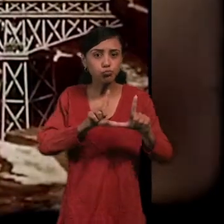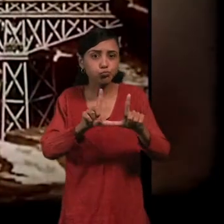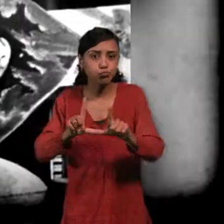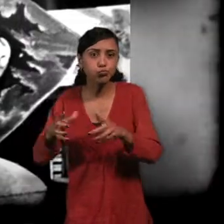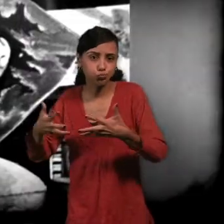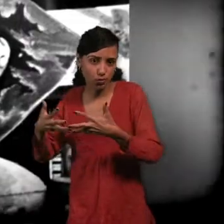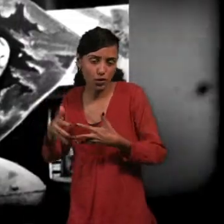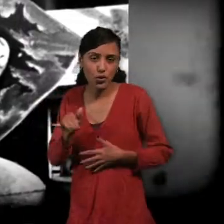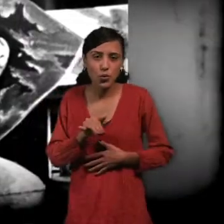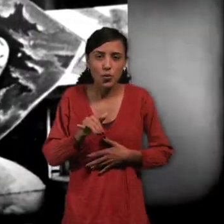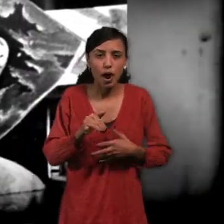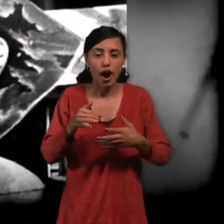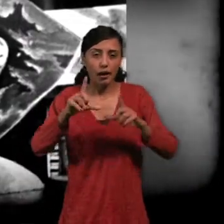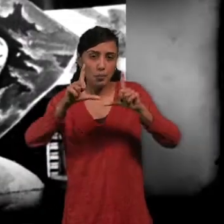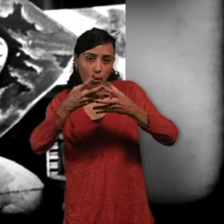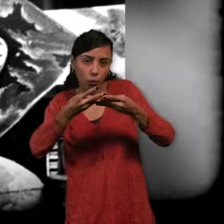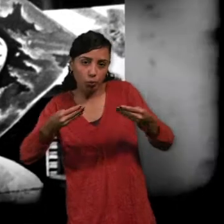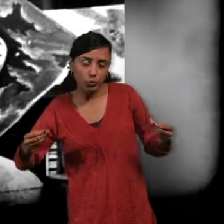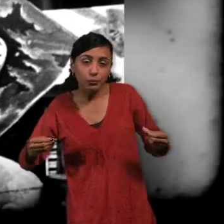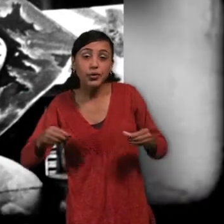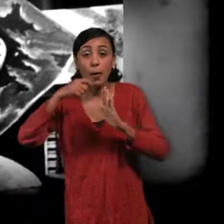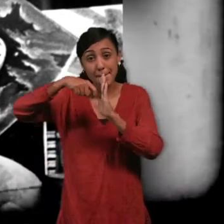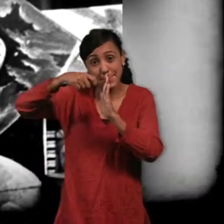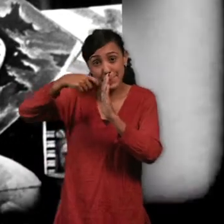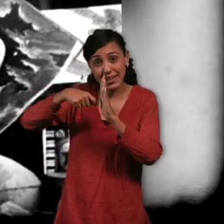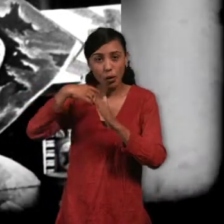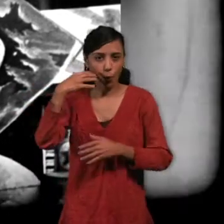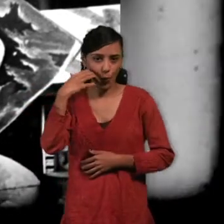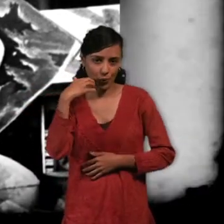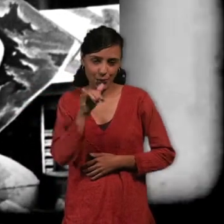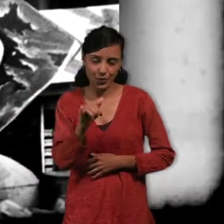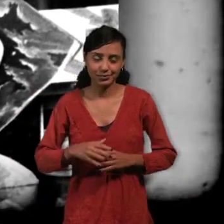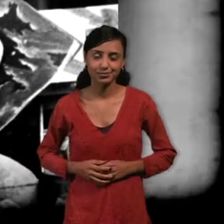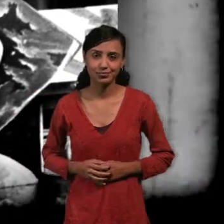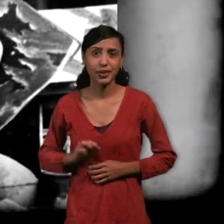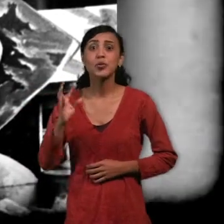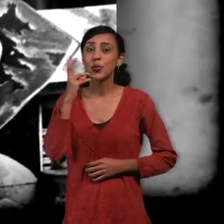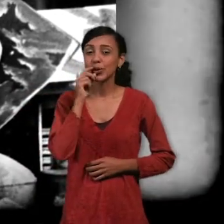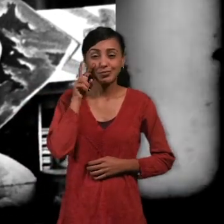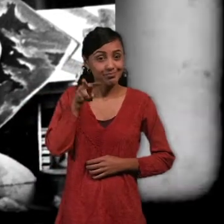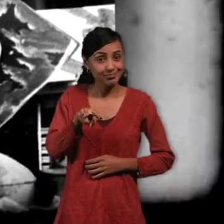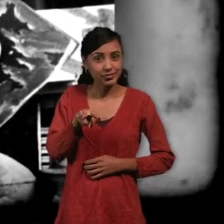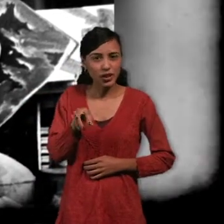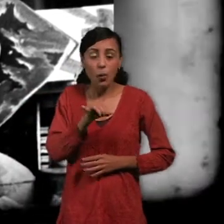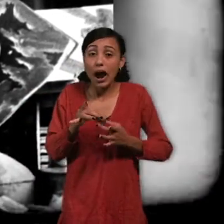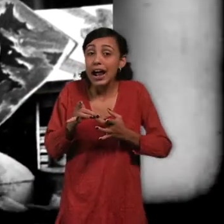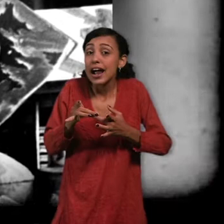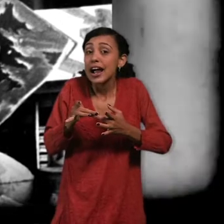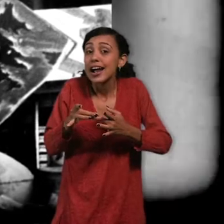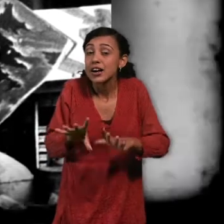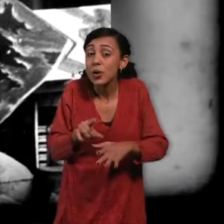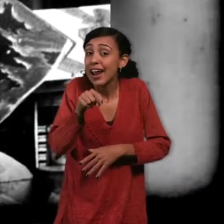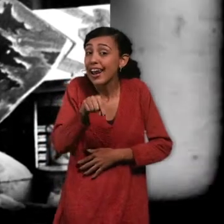las disoluciones de imágenes y las películas coloreadas. Además de sus famosos efectos visuales, se puede decir que por pura casualidad fue